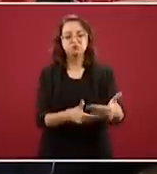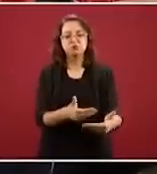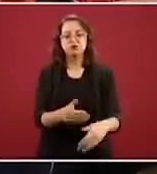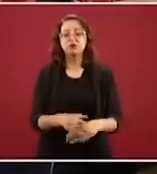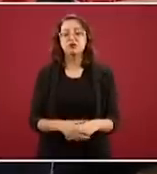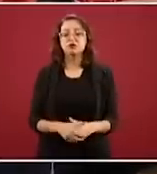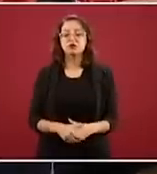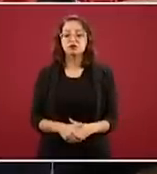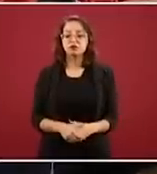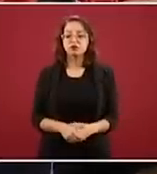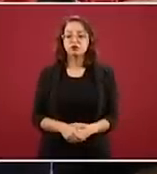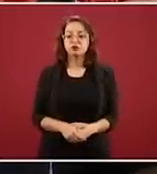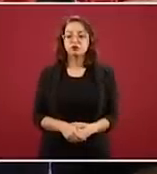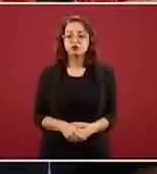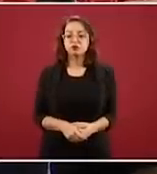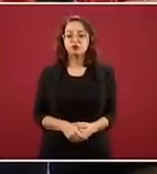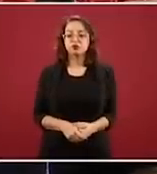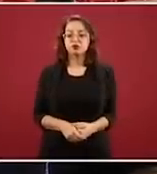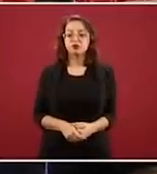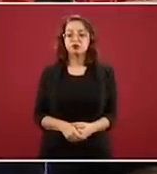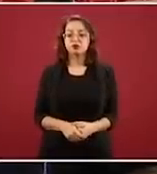en